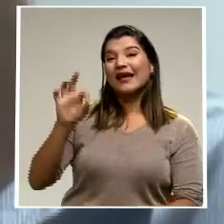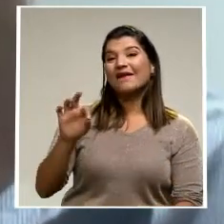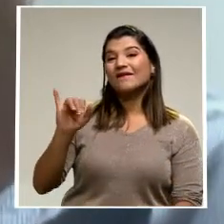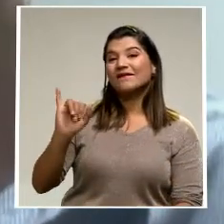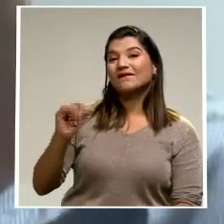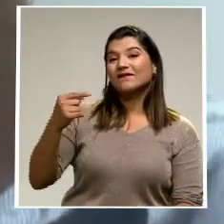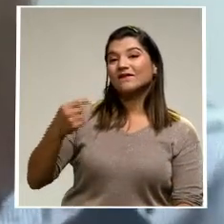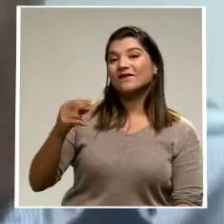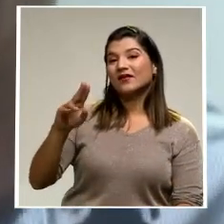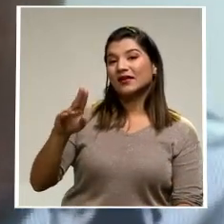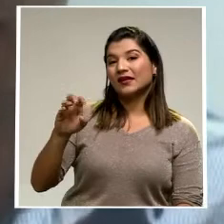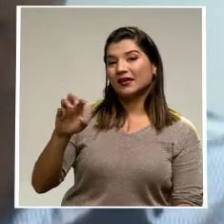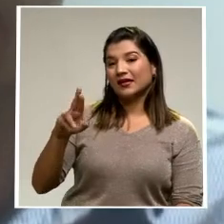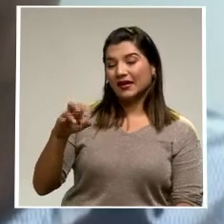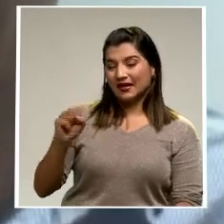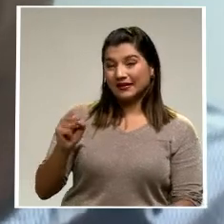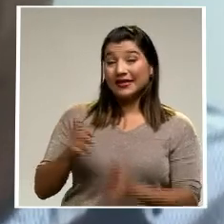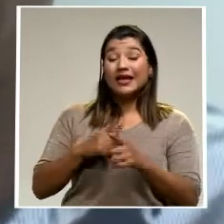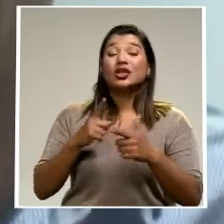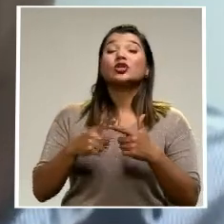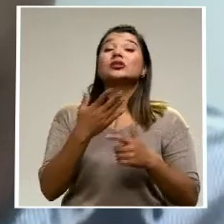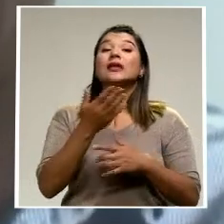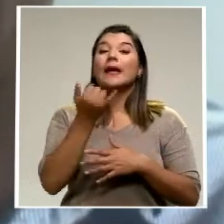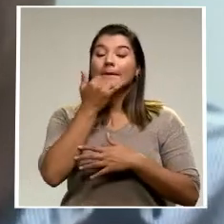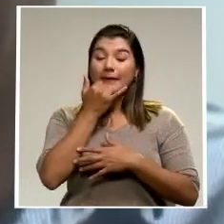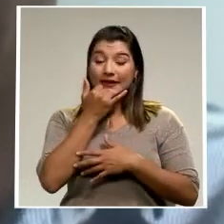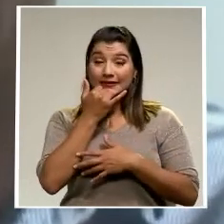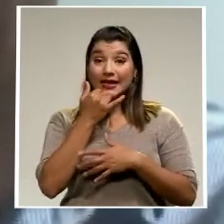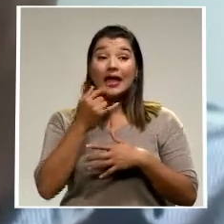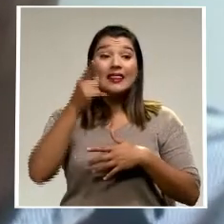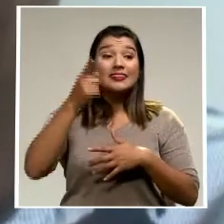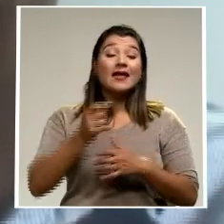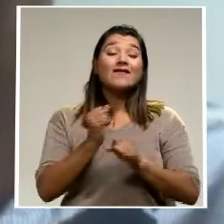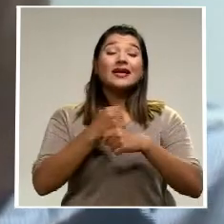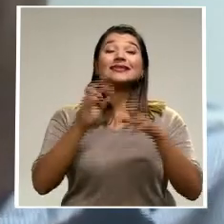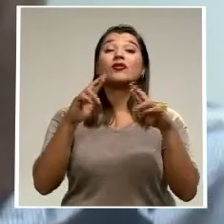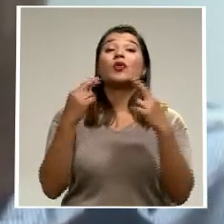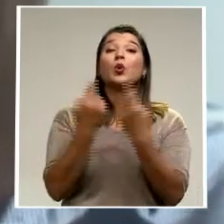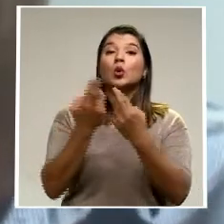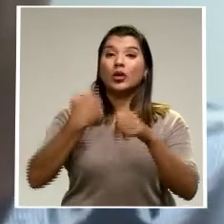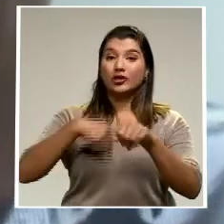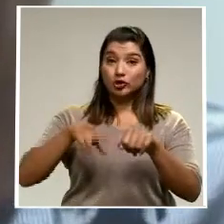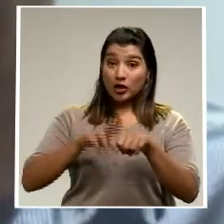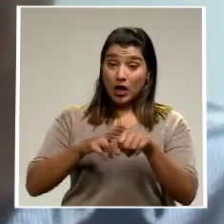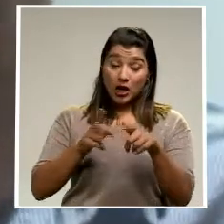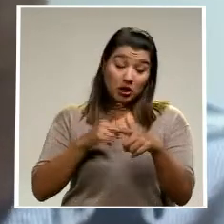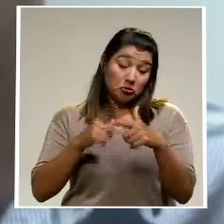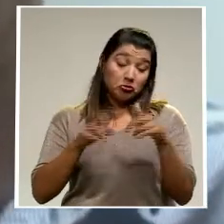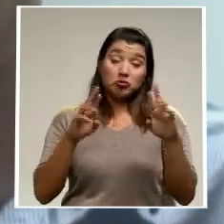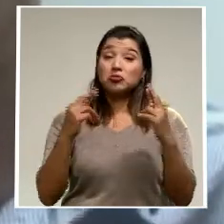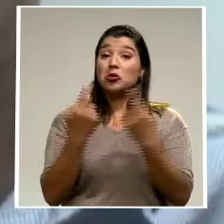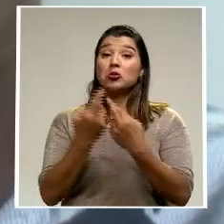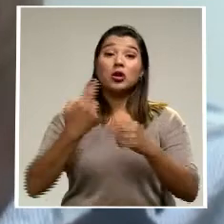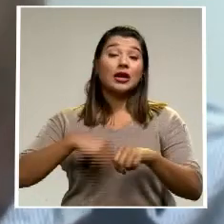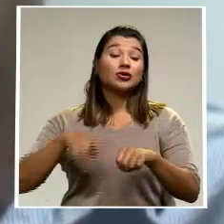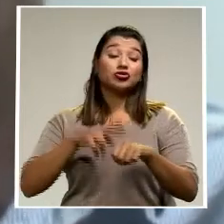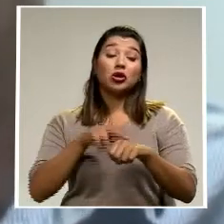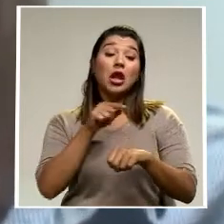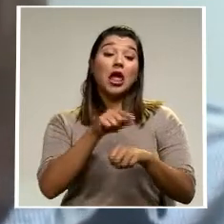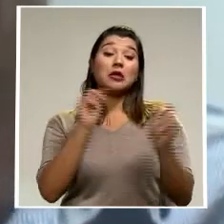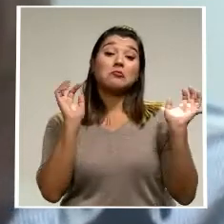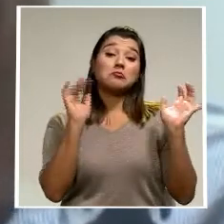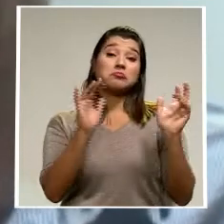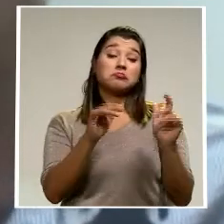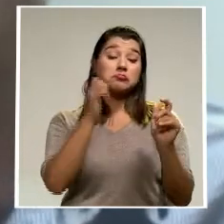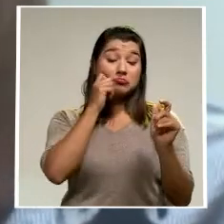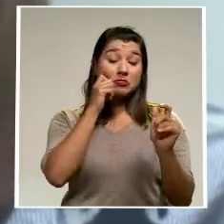estatutariamente, ¿qué es lo que está propuesto? Que se realice una Asamblea Nacional y que sea la Asamblea Nacional la que decida cuál es